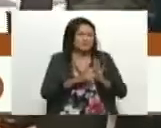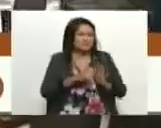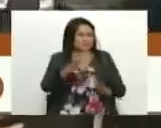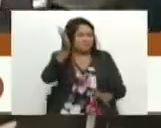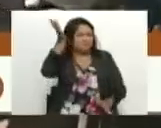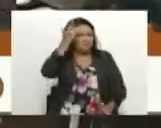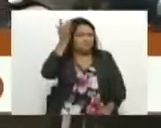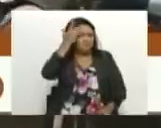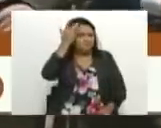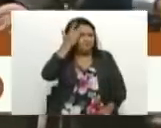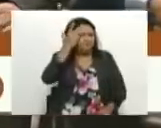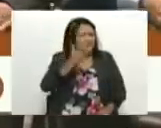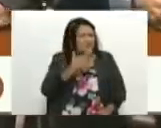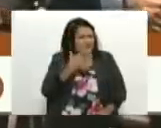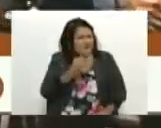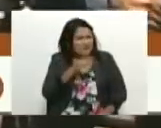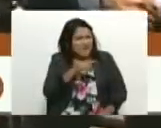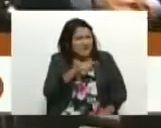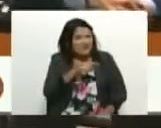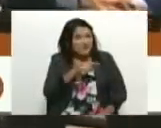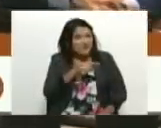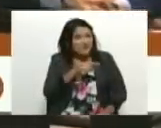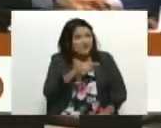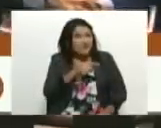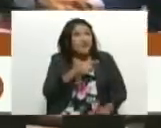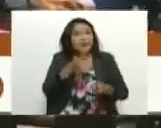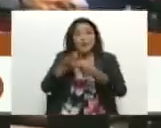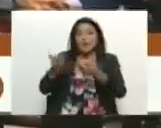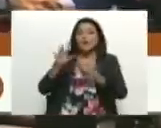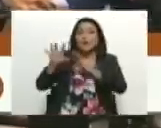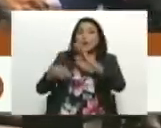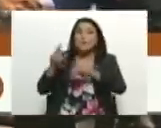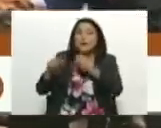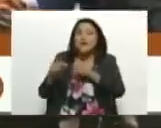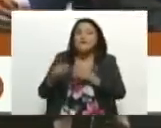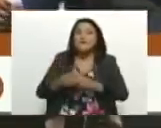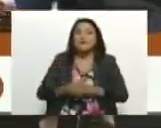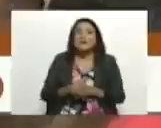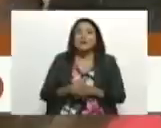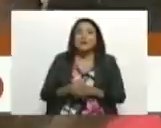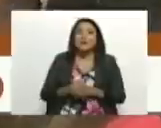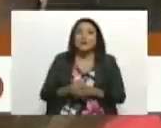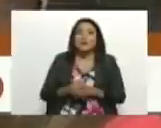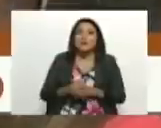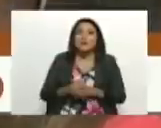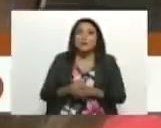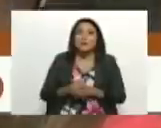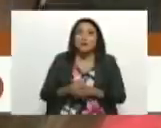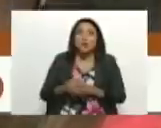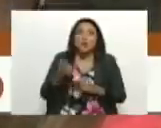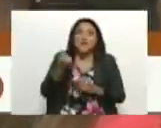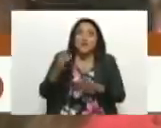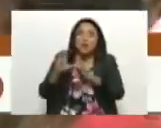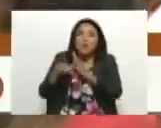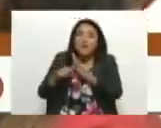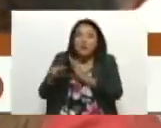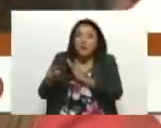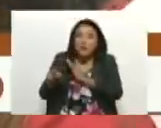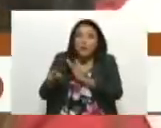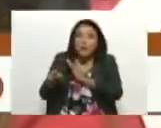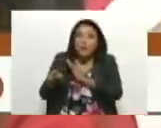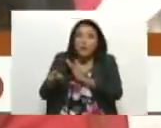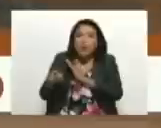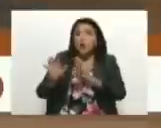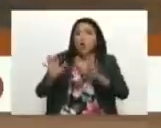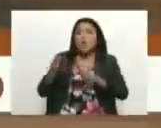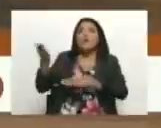¿En verdad? ¿Y los bienes? Ah, no, pero eso fue de antes. Eso no lo van a meter en la cuenta de ahorita, ¿eh? No,